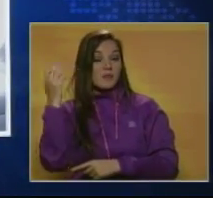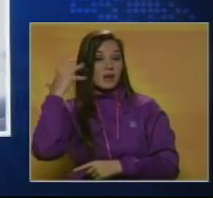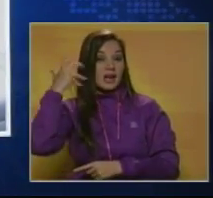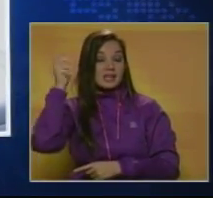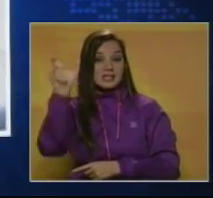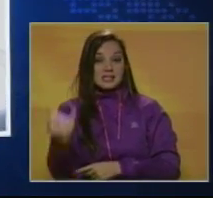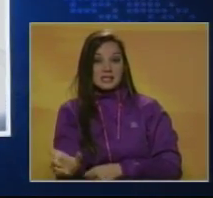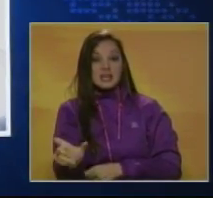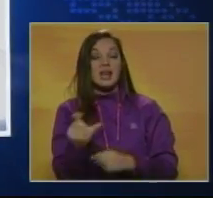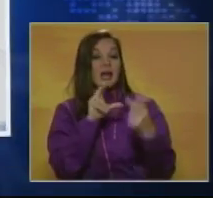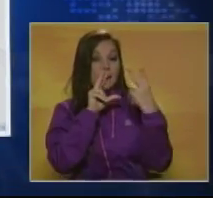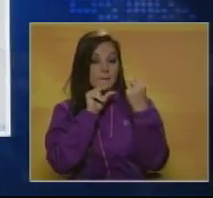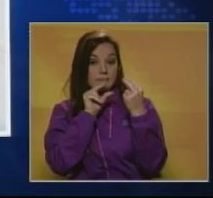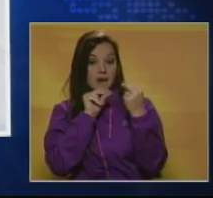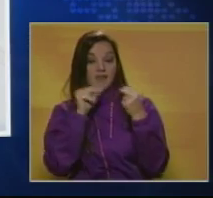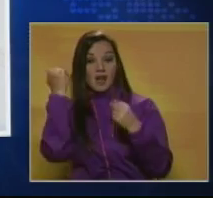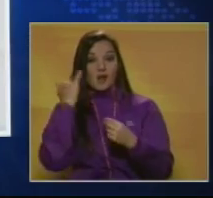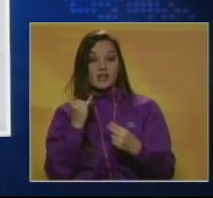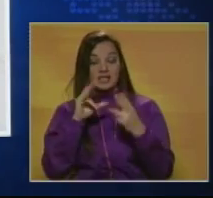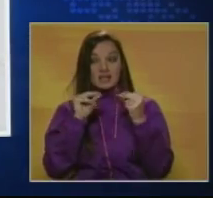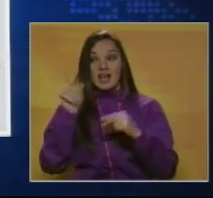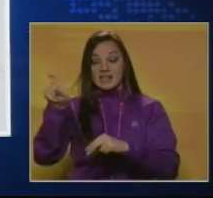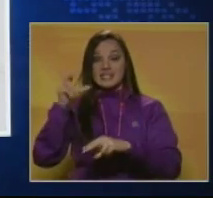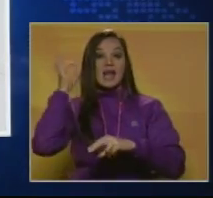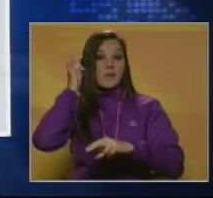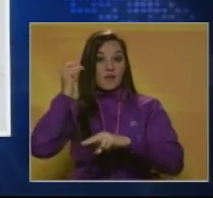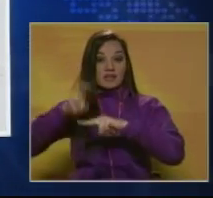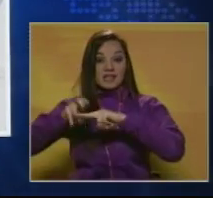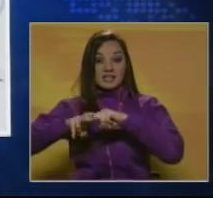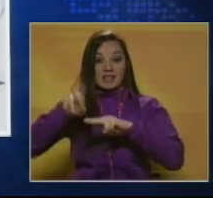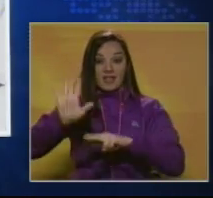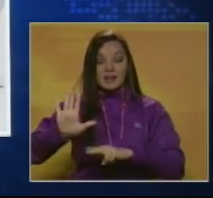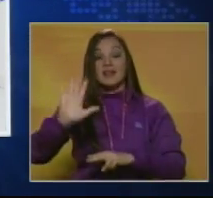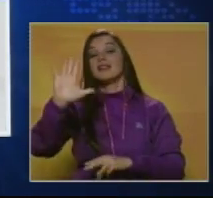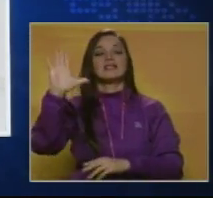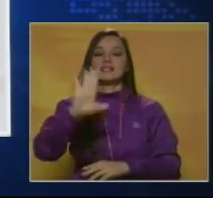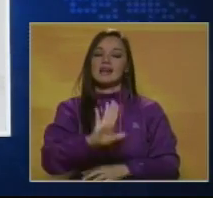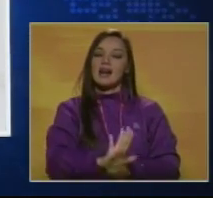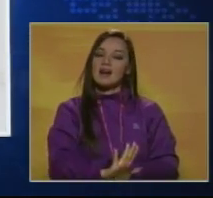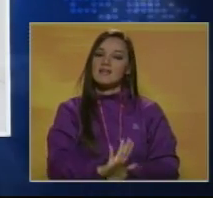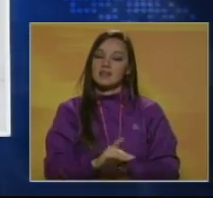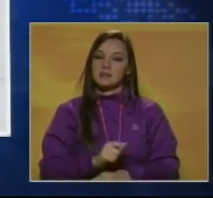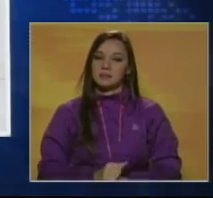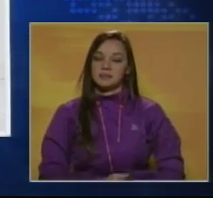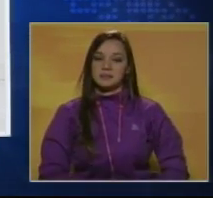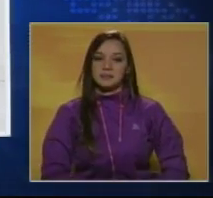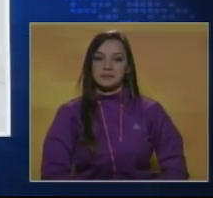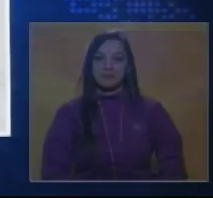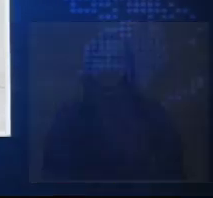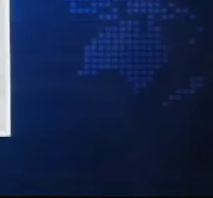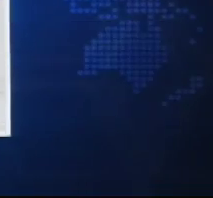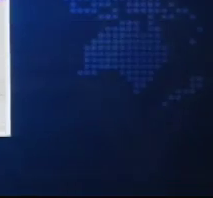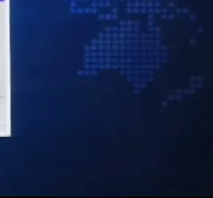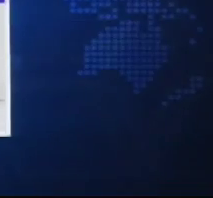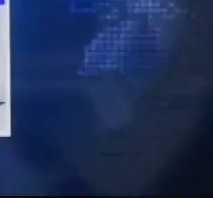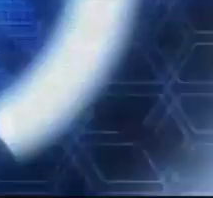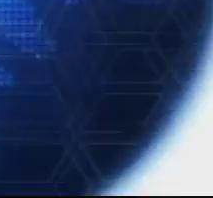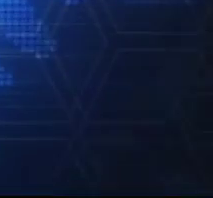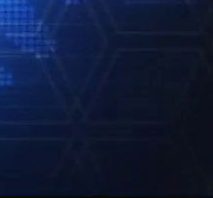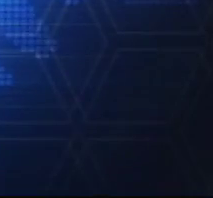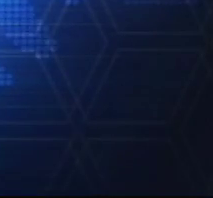Estará conversando con Endrina Yepes. Ya está aquí en el estudio con nosotros, así que los esperamos en tan solo minutos.